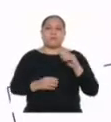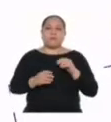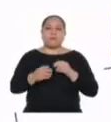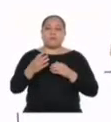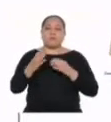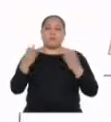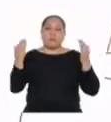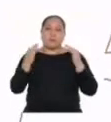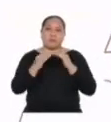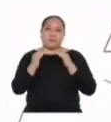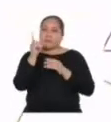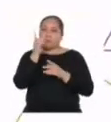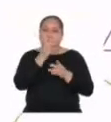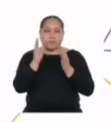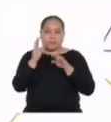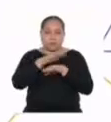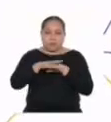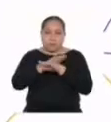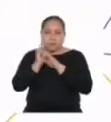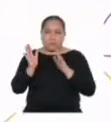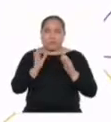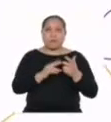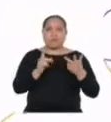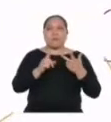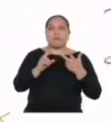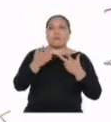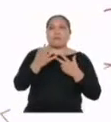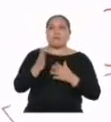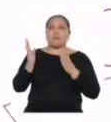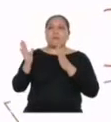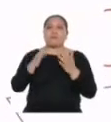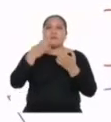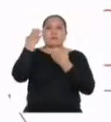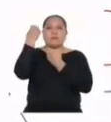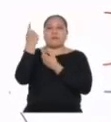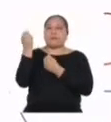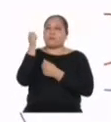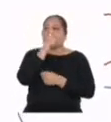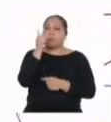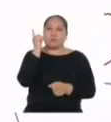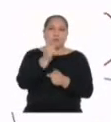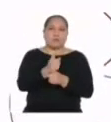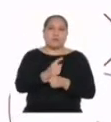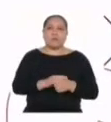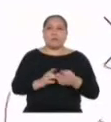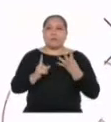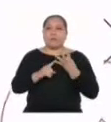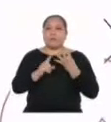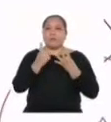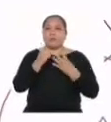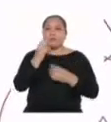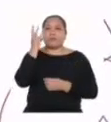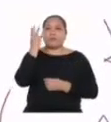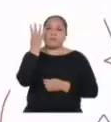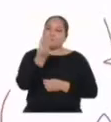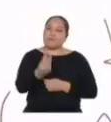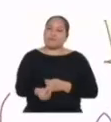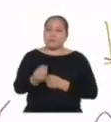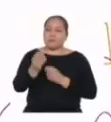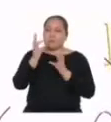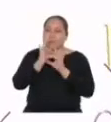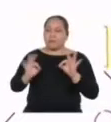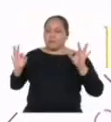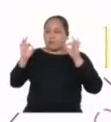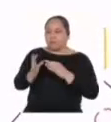sin planificar. 3. El desarrollo de actividades económicas ilícitas. 4. La poca valoración